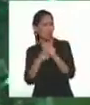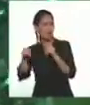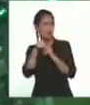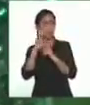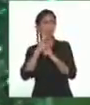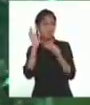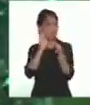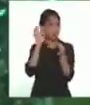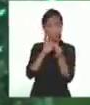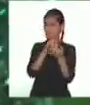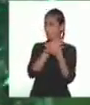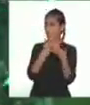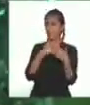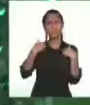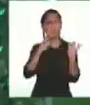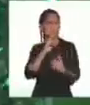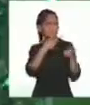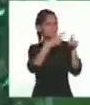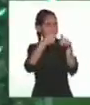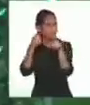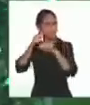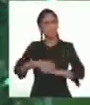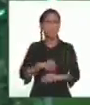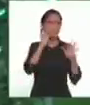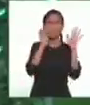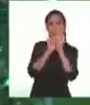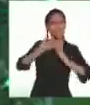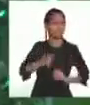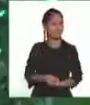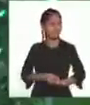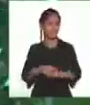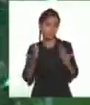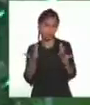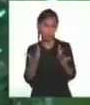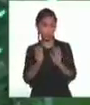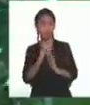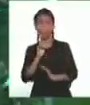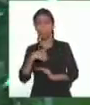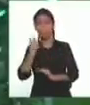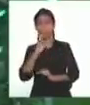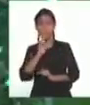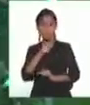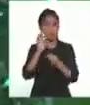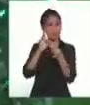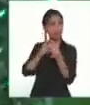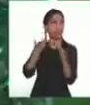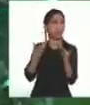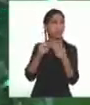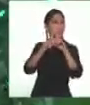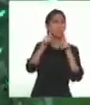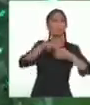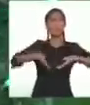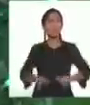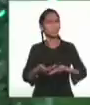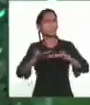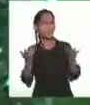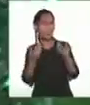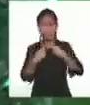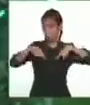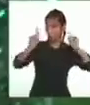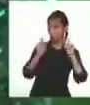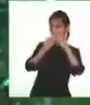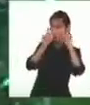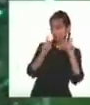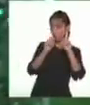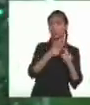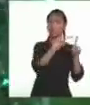tienen una respuesta específica. Se pueden responder de distintas maneras. Por ejemplo, solo se puede responder una cosa puntual cuando te preguntan ¿dónde naciste? Pero si te preguntan